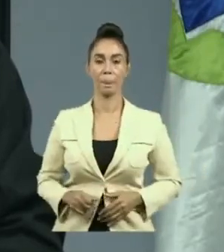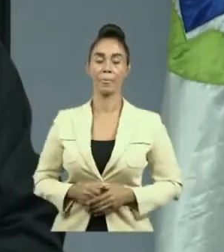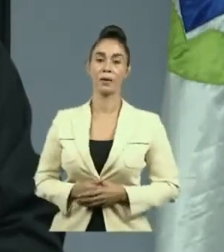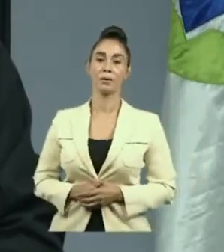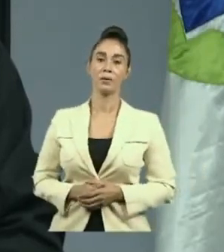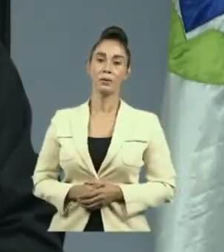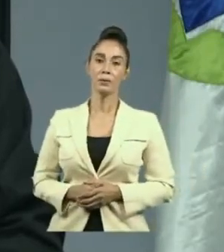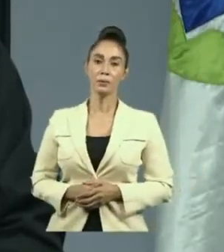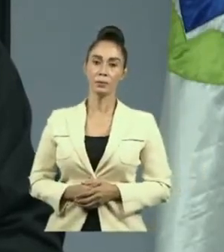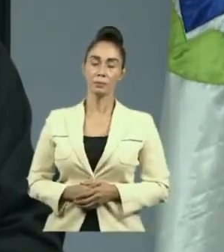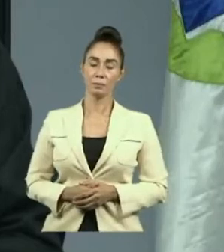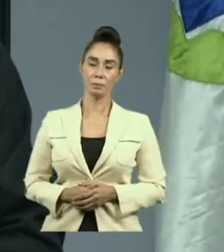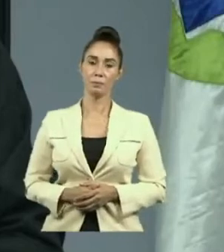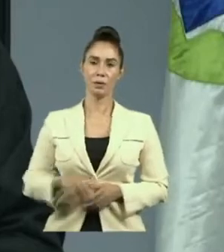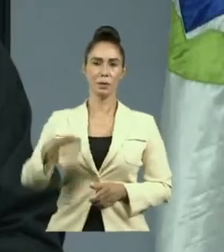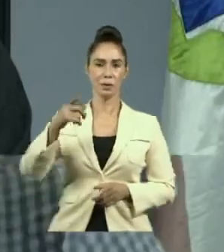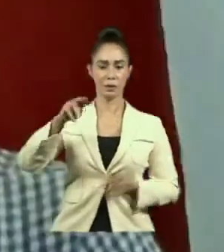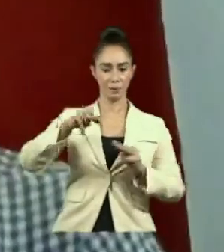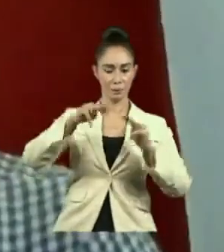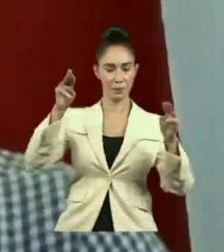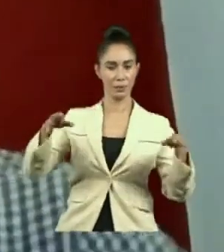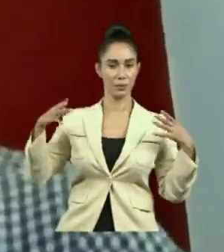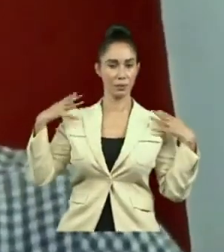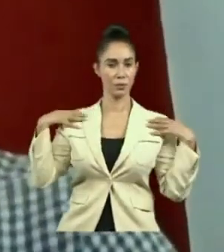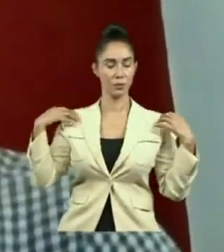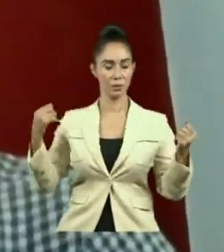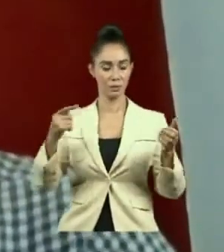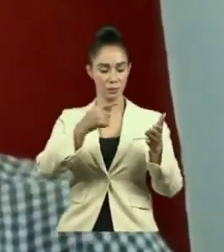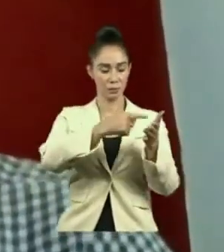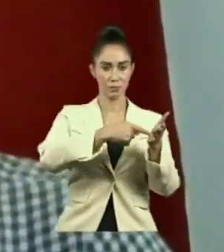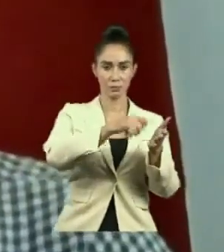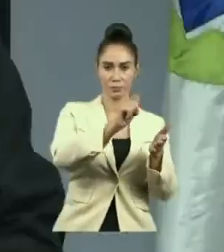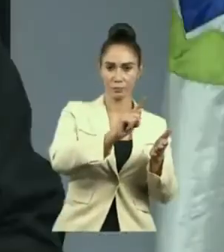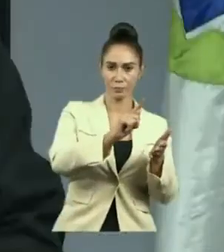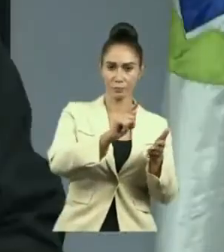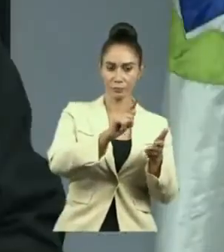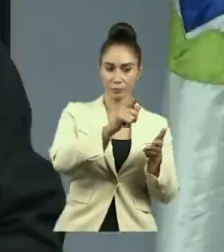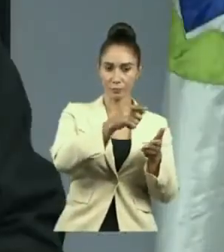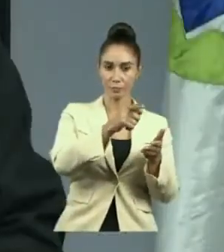nunca dieron ustedes el visto bueno como lo dio excelentes para que se levantara